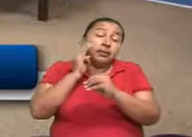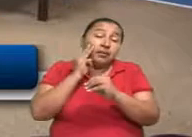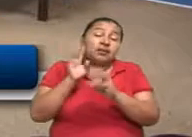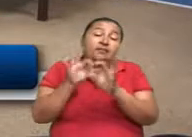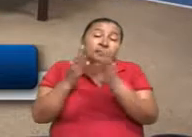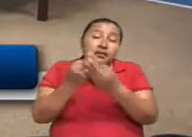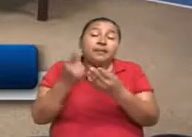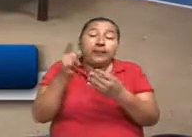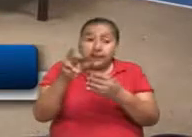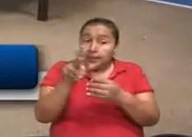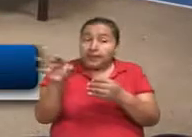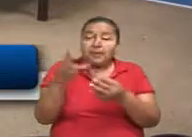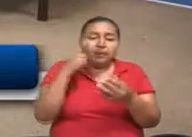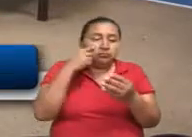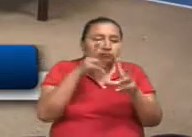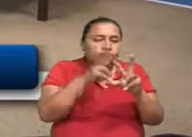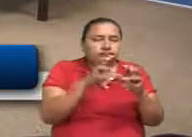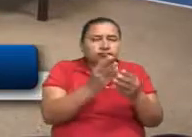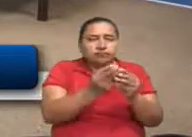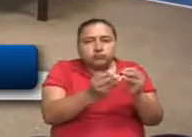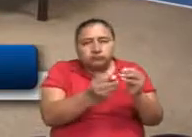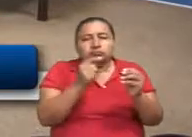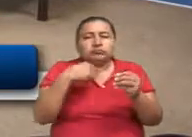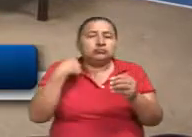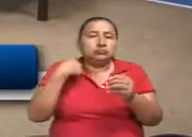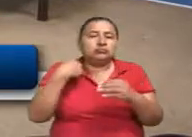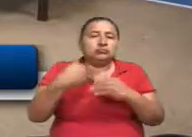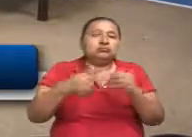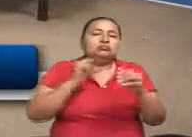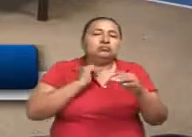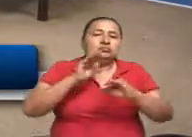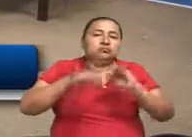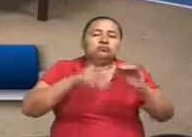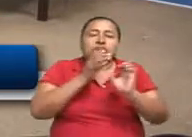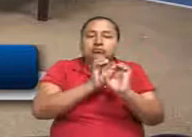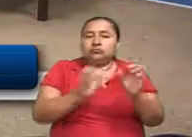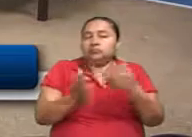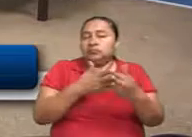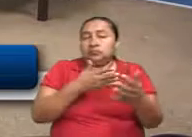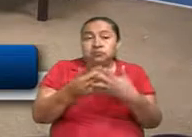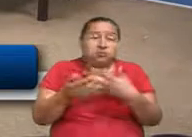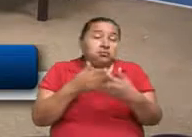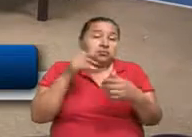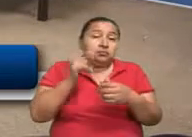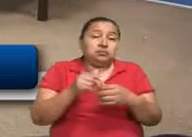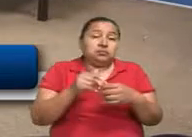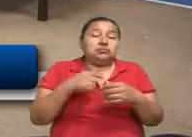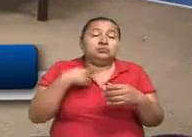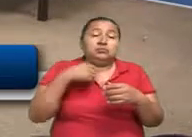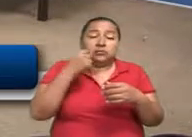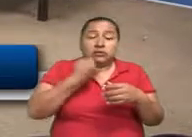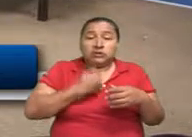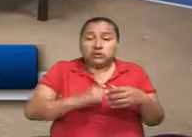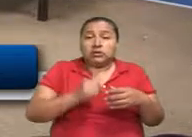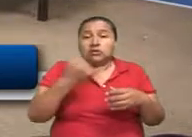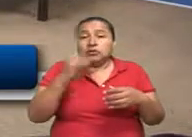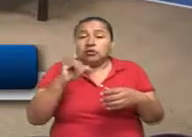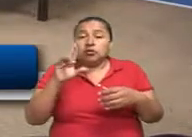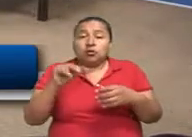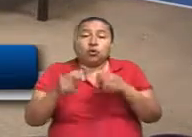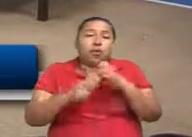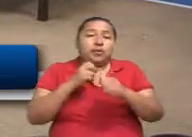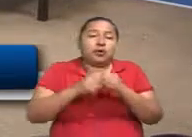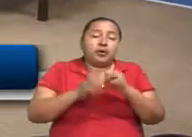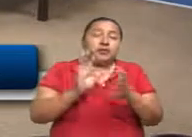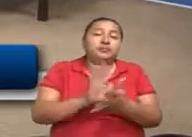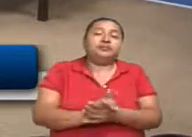para que ellas mismas revisen constantemente a estos niños, independientemente que si nacieron o no nacieron con